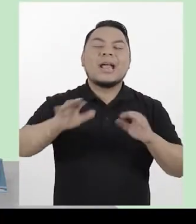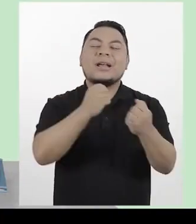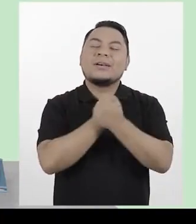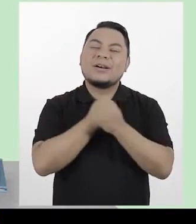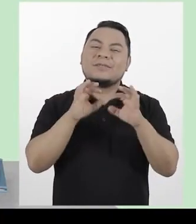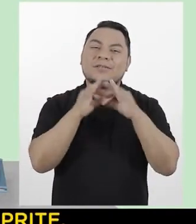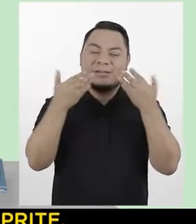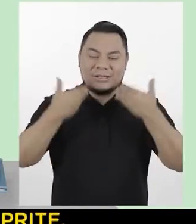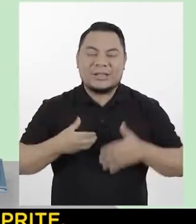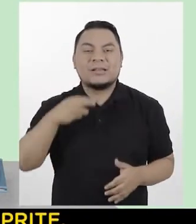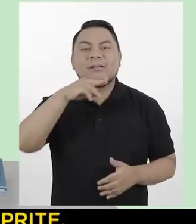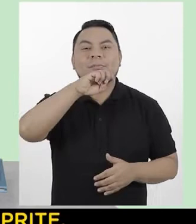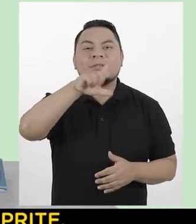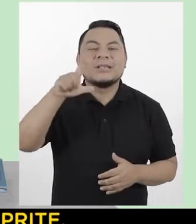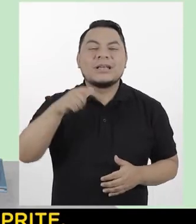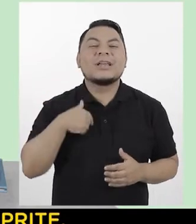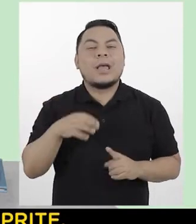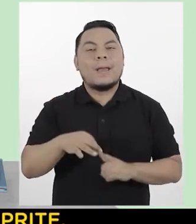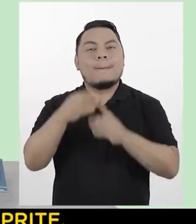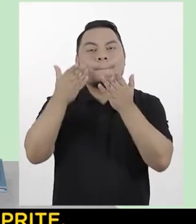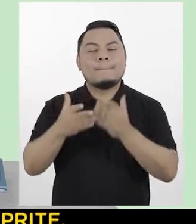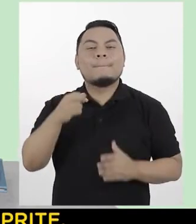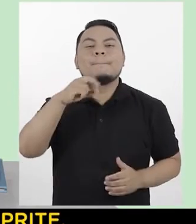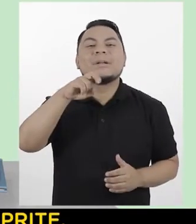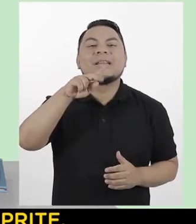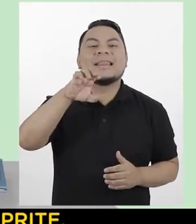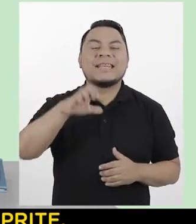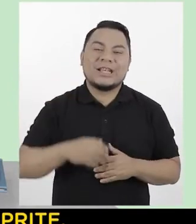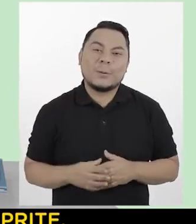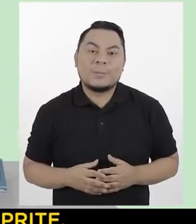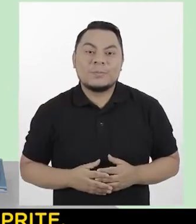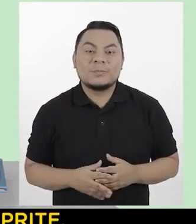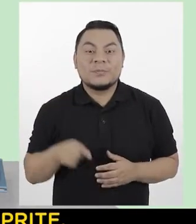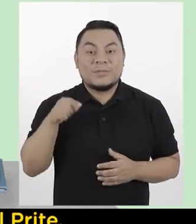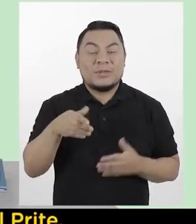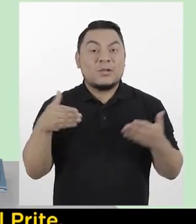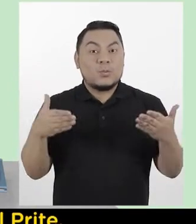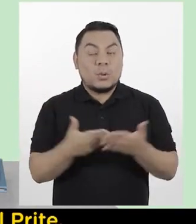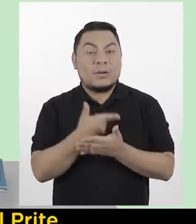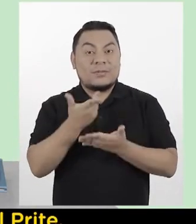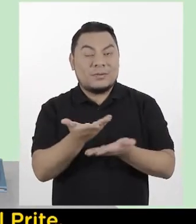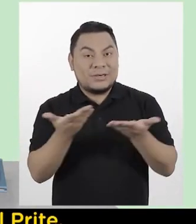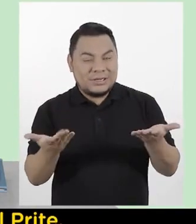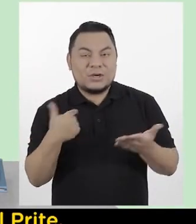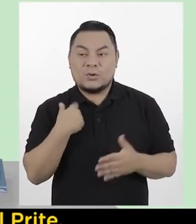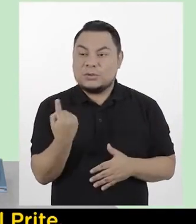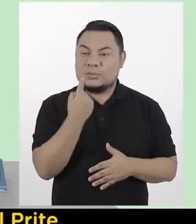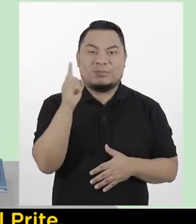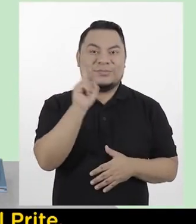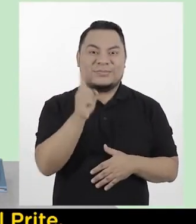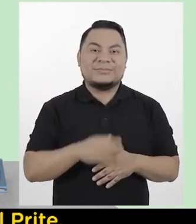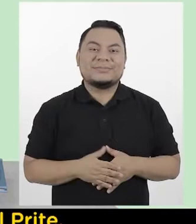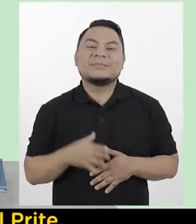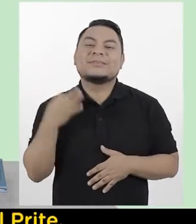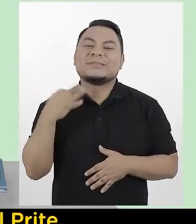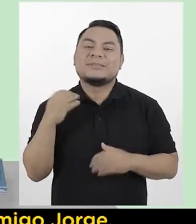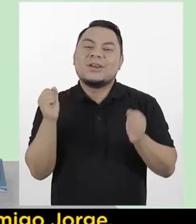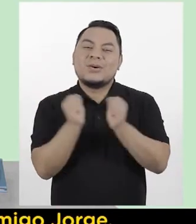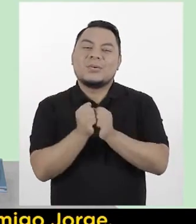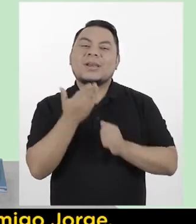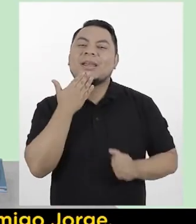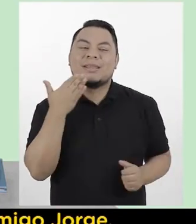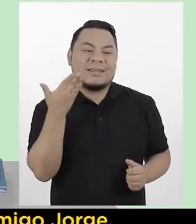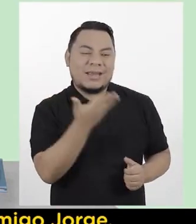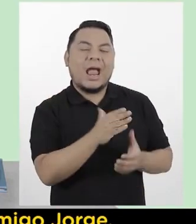días, queridas familias. Soy Michel González, especialista del PRITE. En este nuevo segmento no estaré solo.